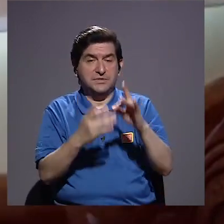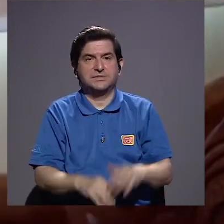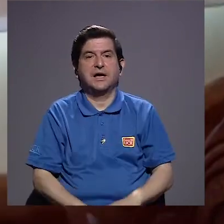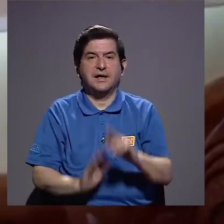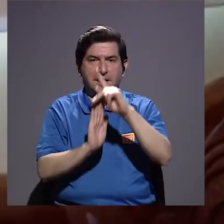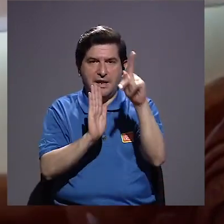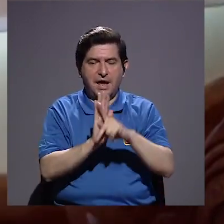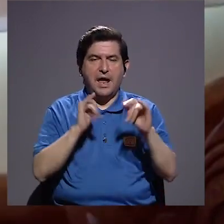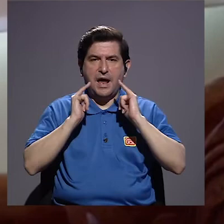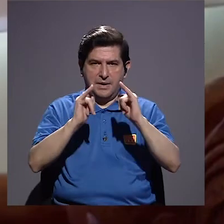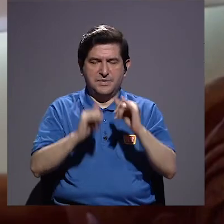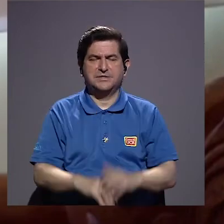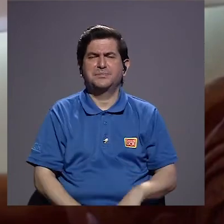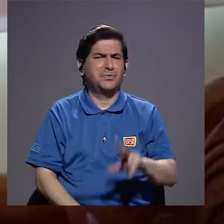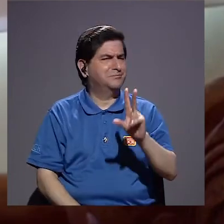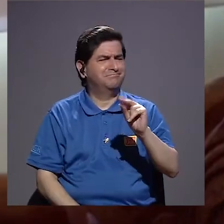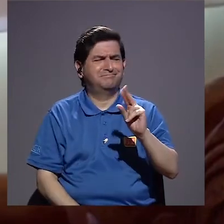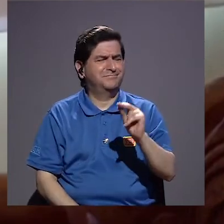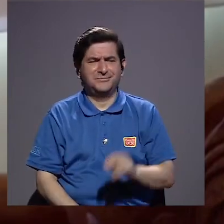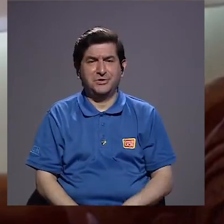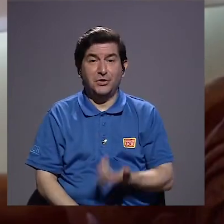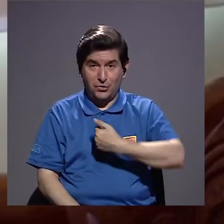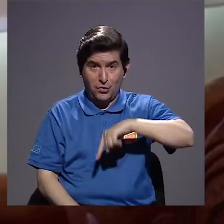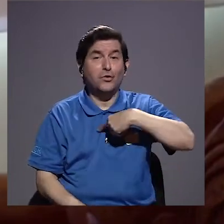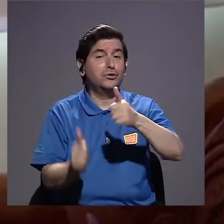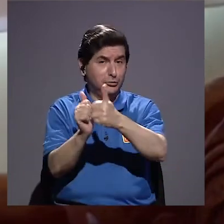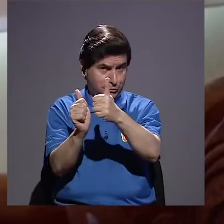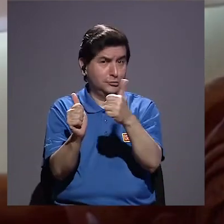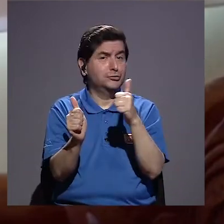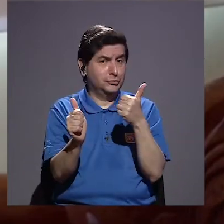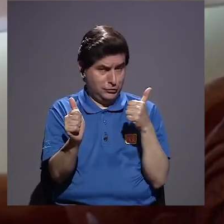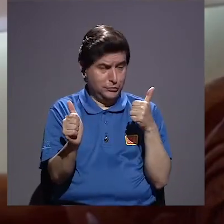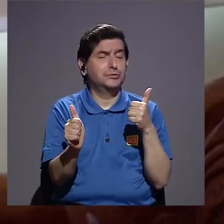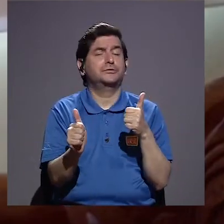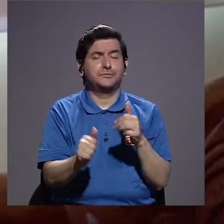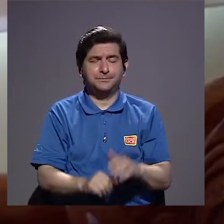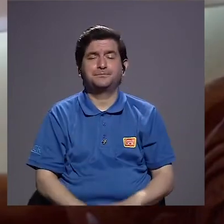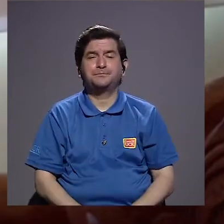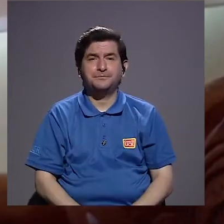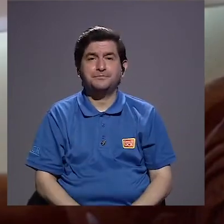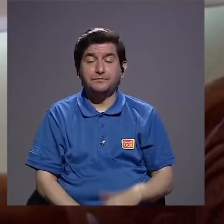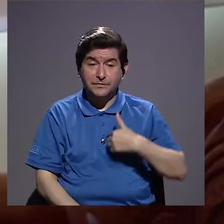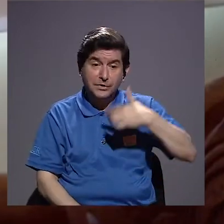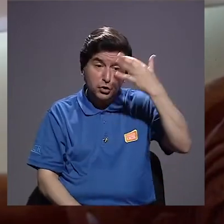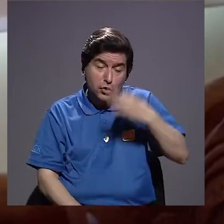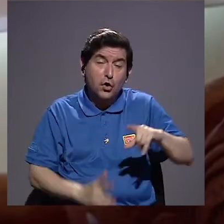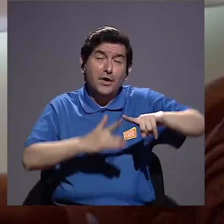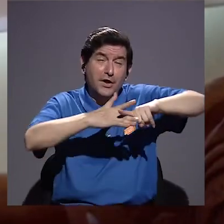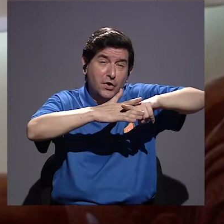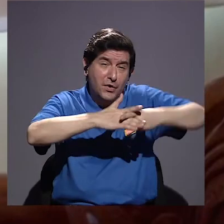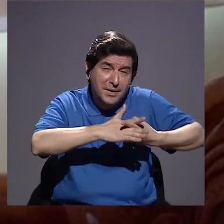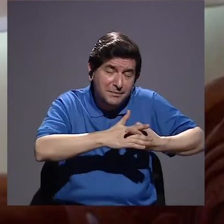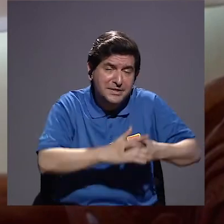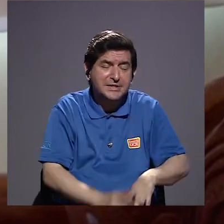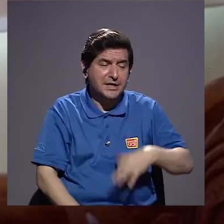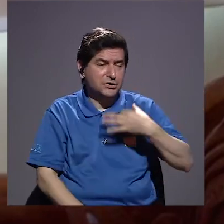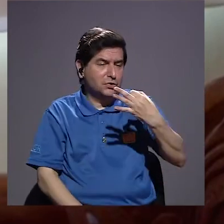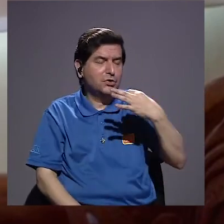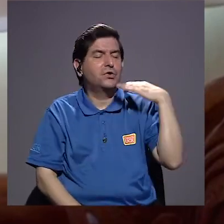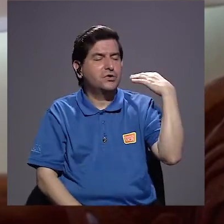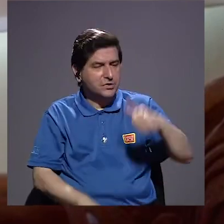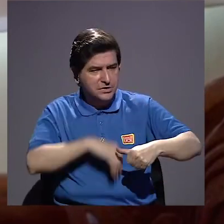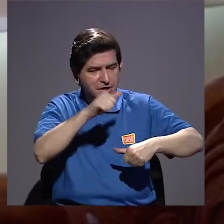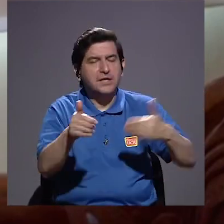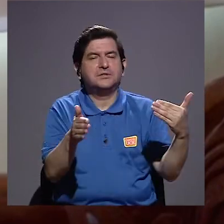el principio de igualdad. No, Rosaura, hemos retrocedido y estamos, yo creo que empezando todos los días